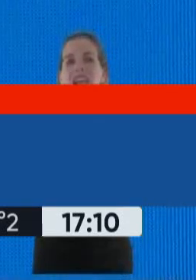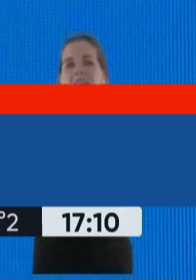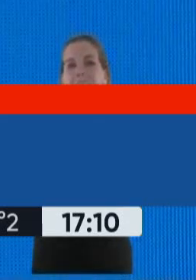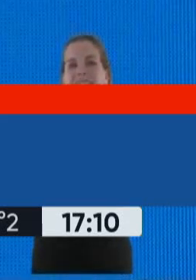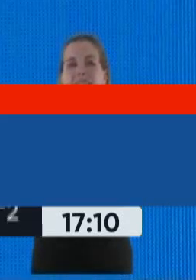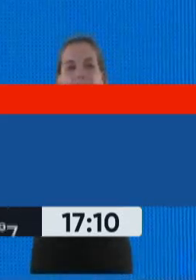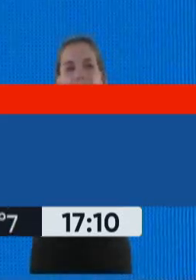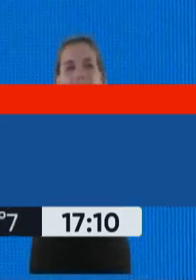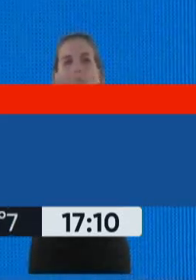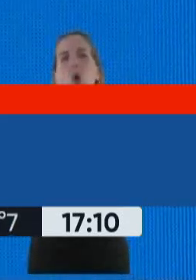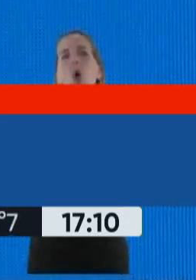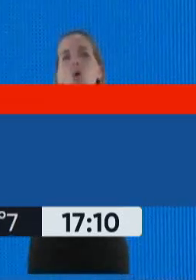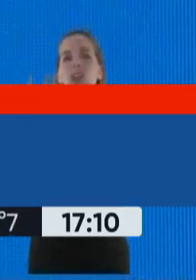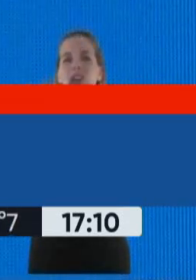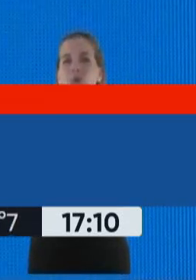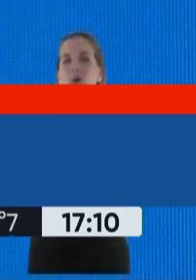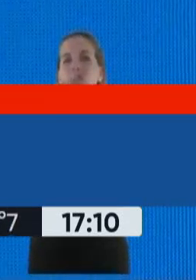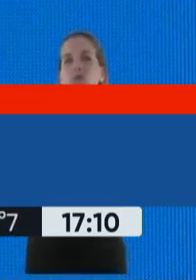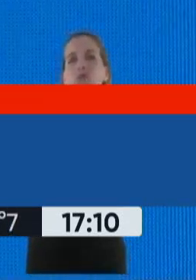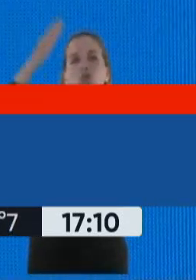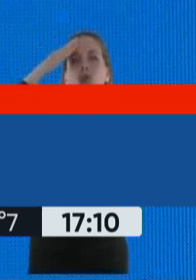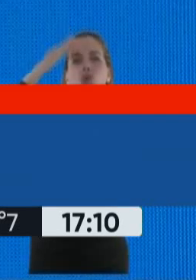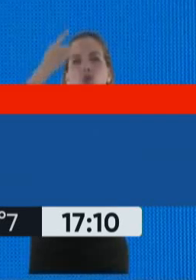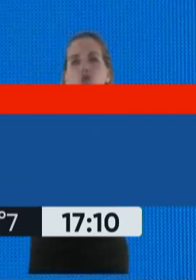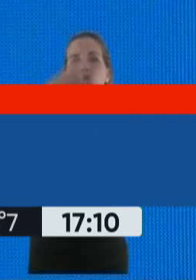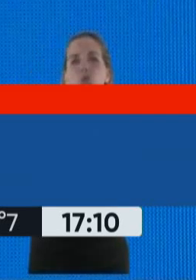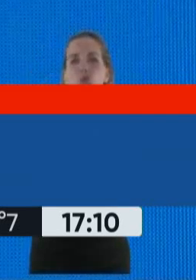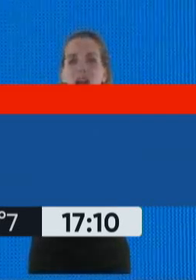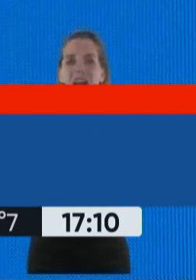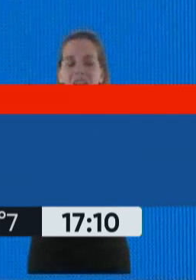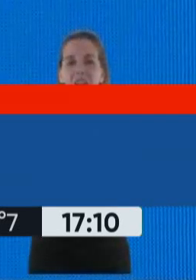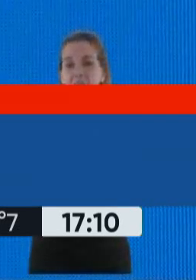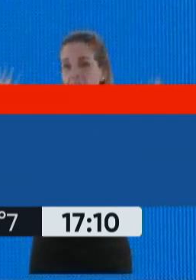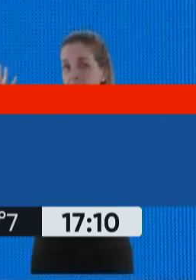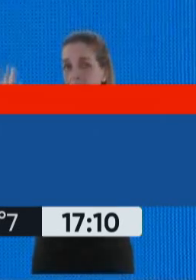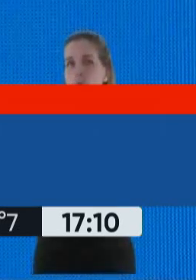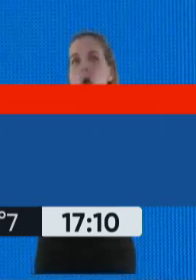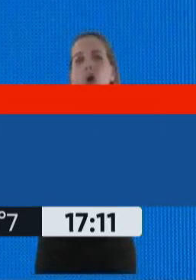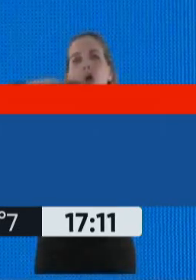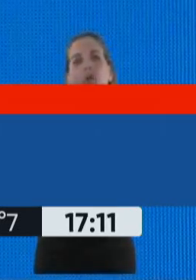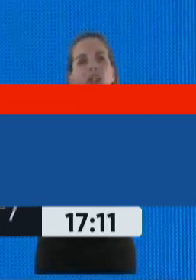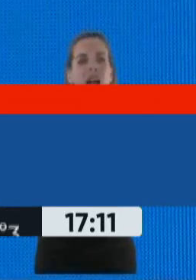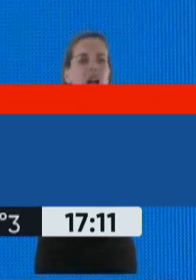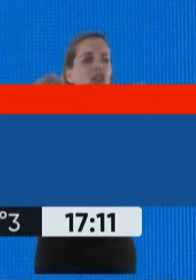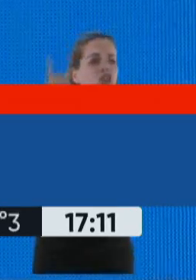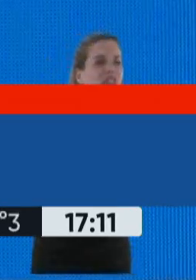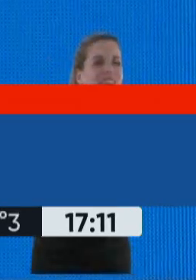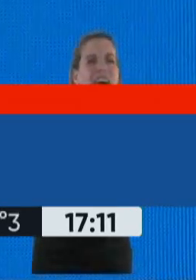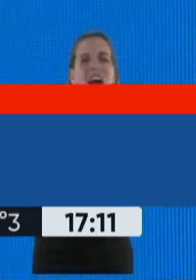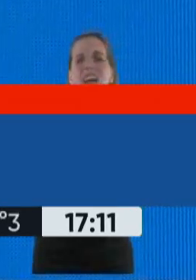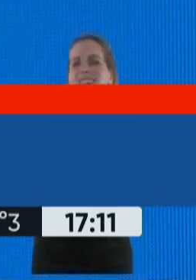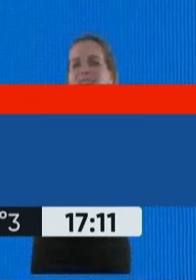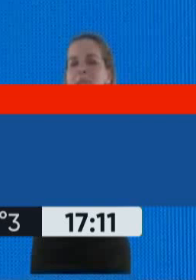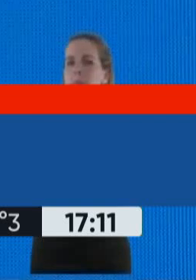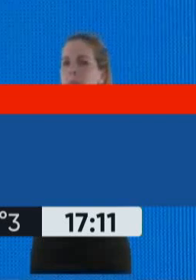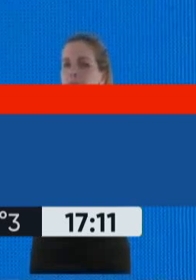Singulares. Siempre digo yo que en cualquier sociedad, en cualquier comunidad, sin duda hace falta la